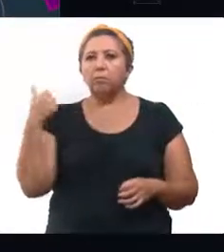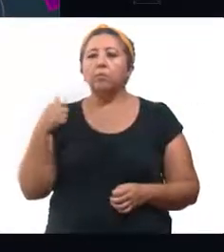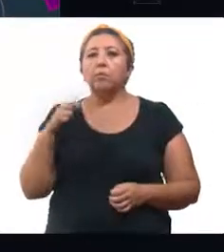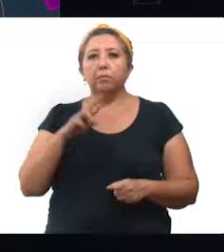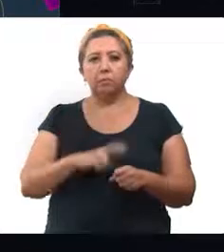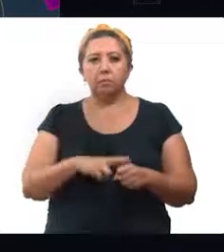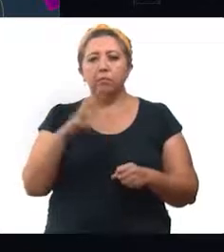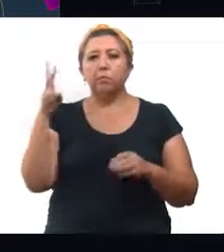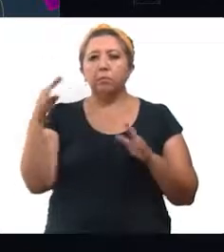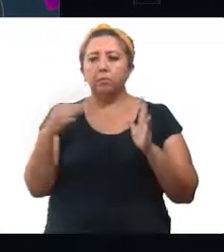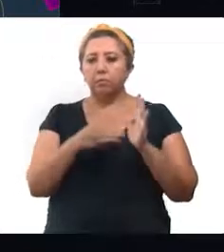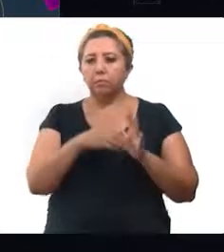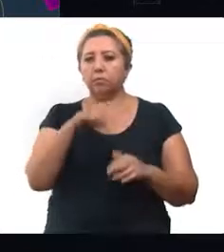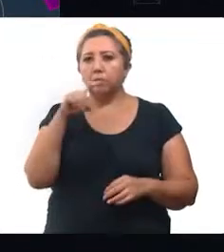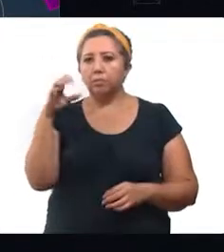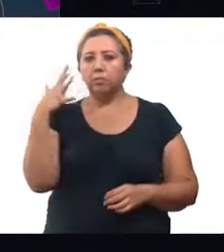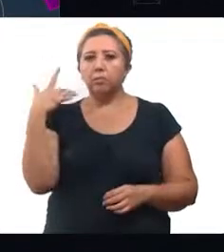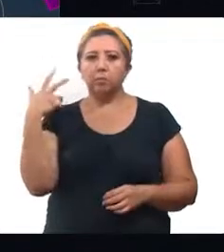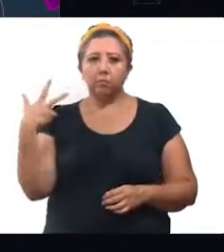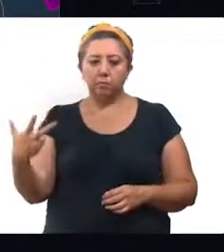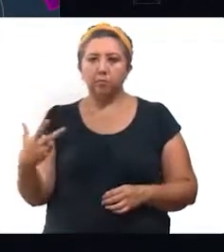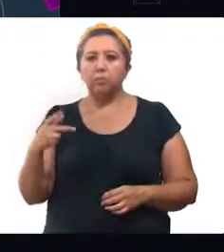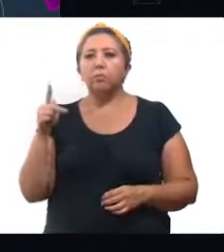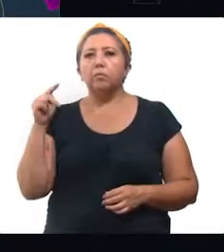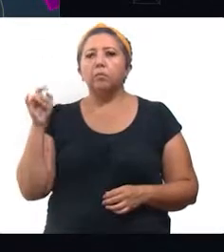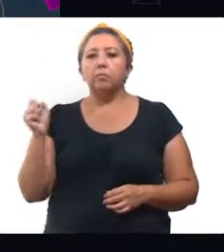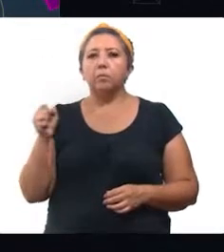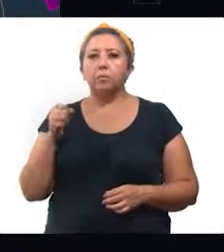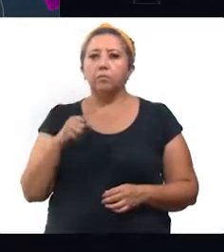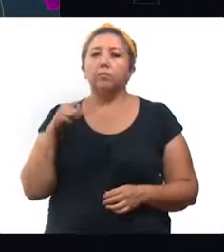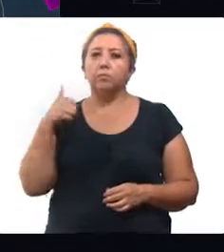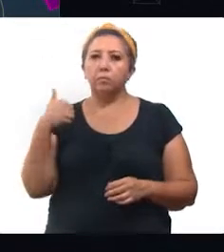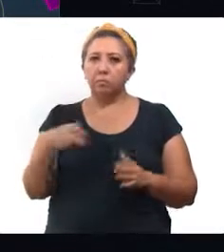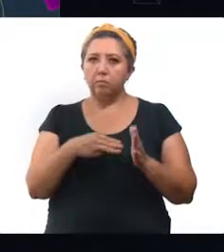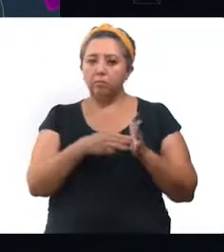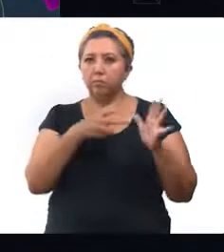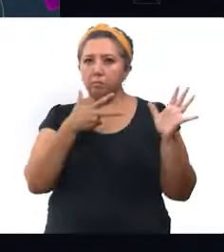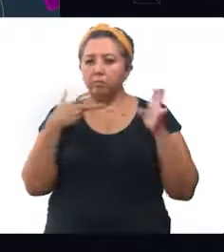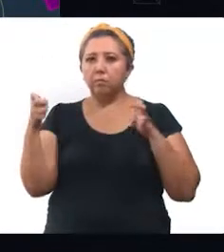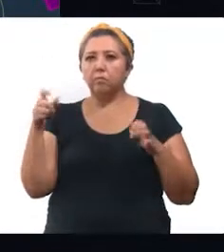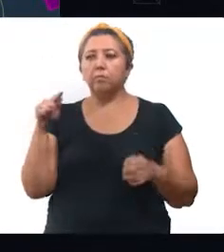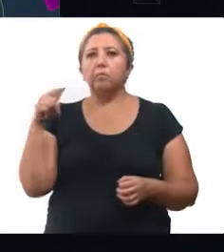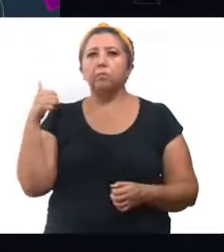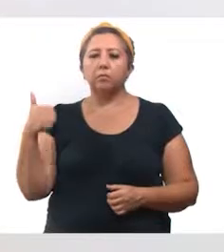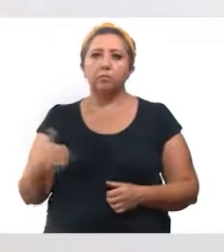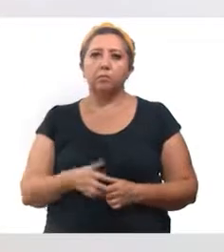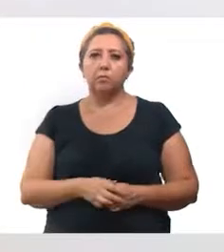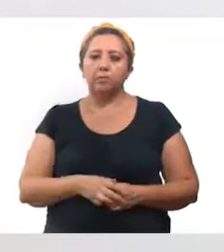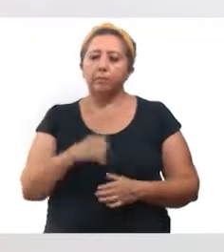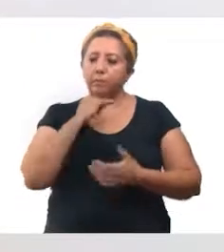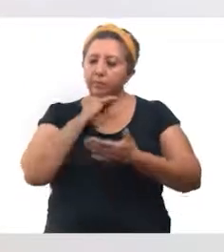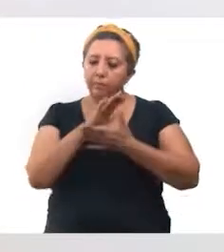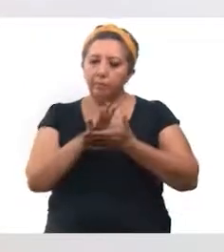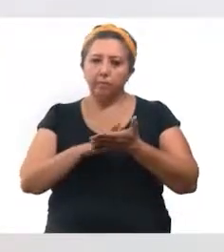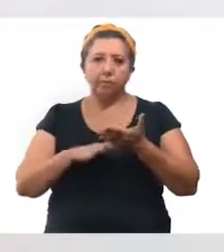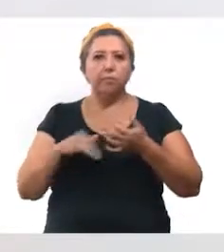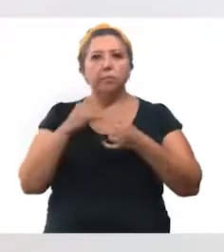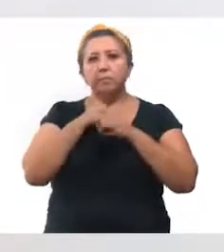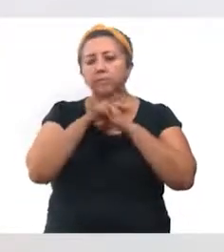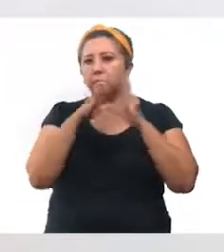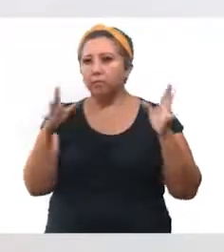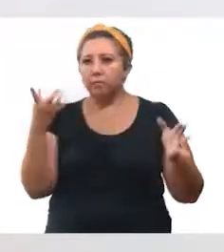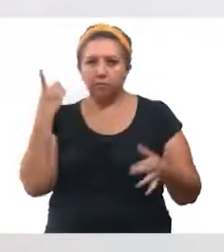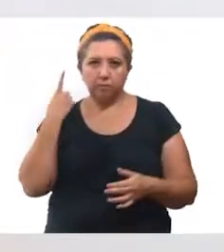la zona sur 4.158, en la zona poniente 6.876. Lamentablemente en este